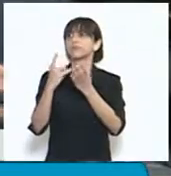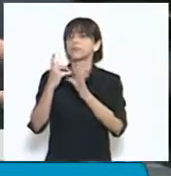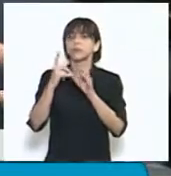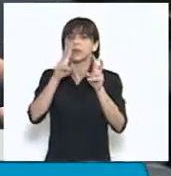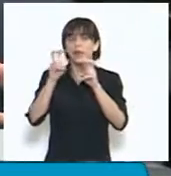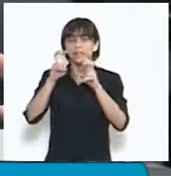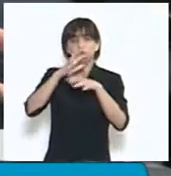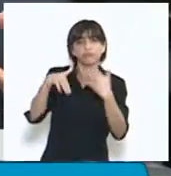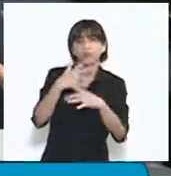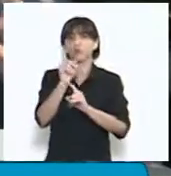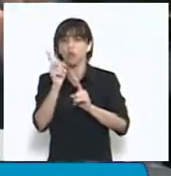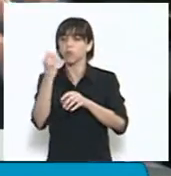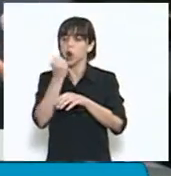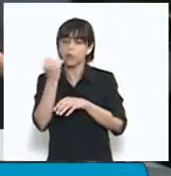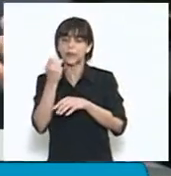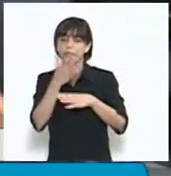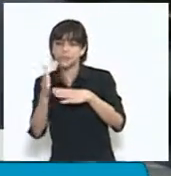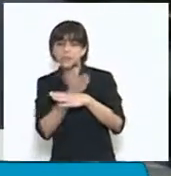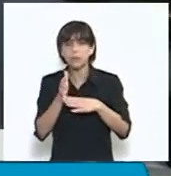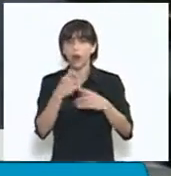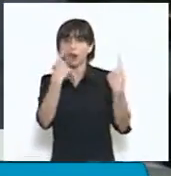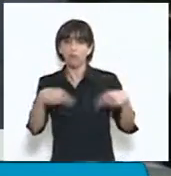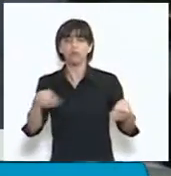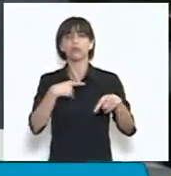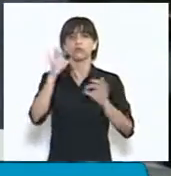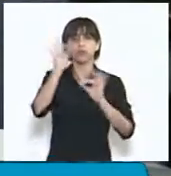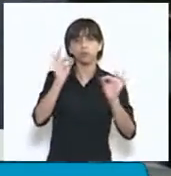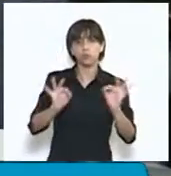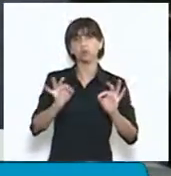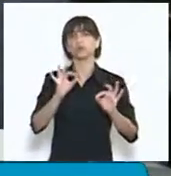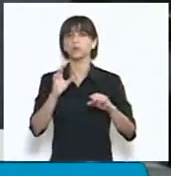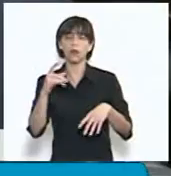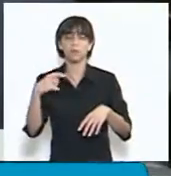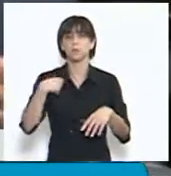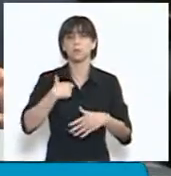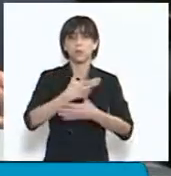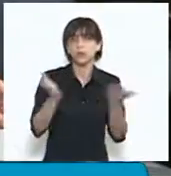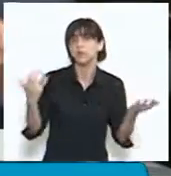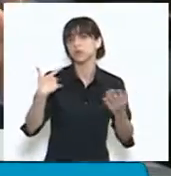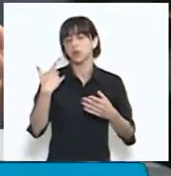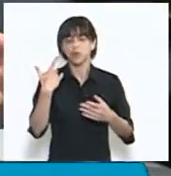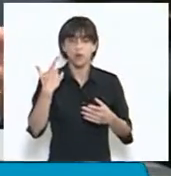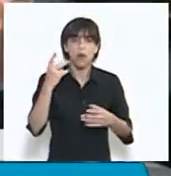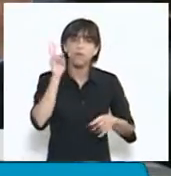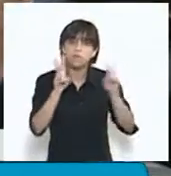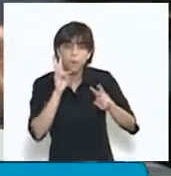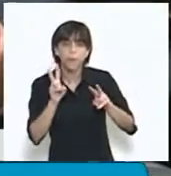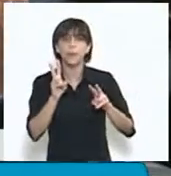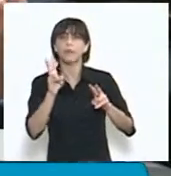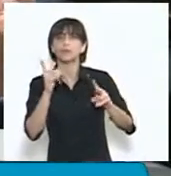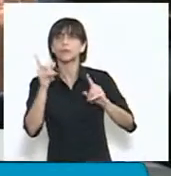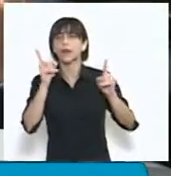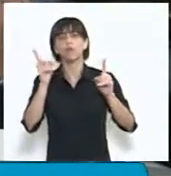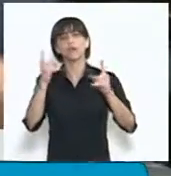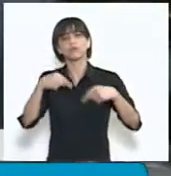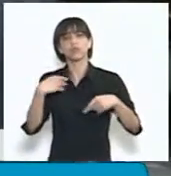aunque en el fondo no esté escindida la política social. Pero creo que ha existido una confusión hasta el